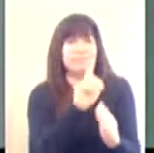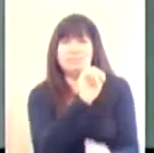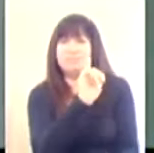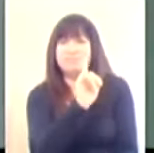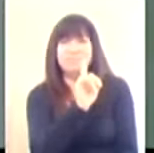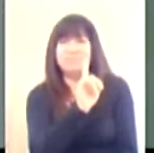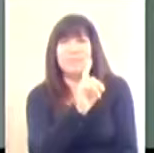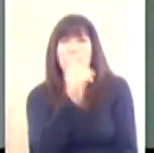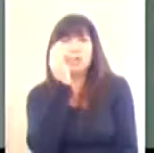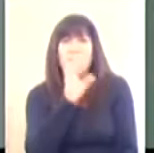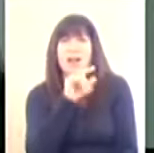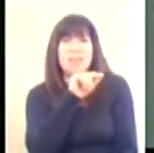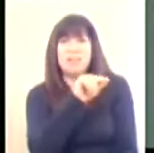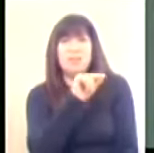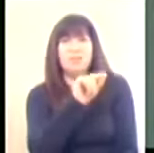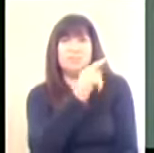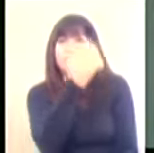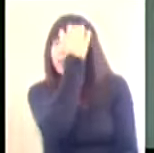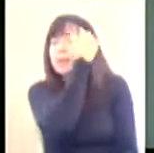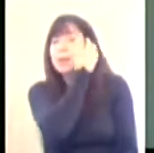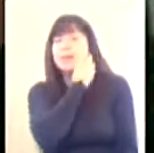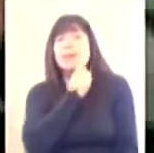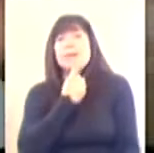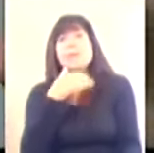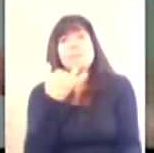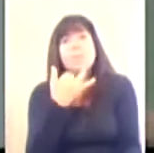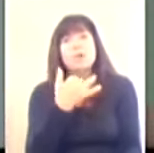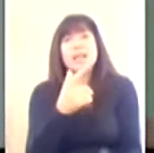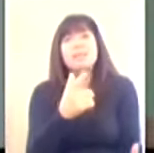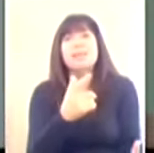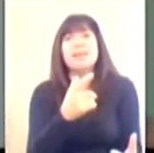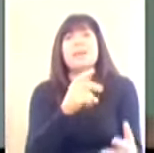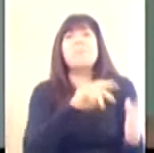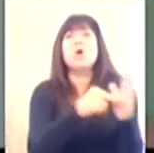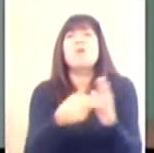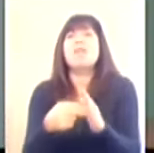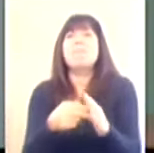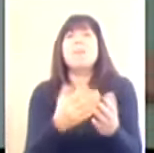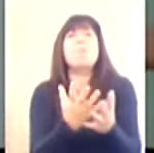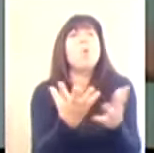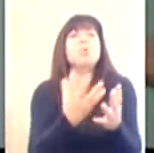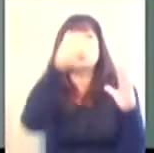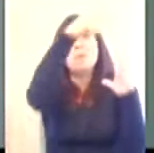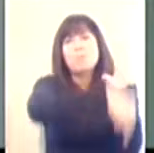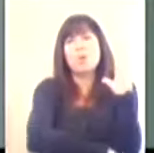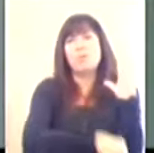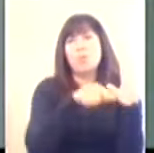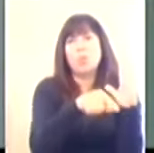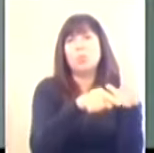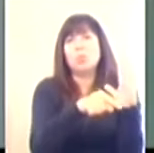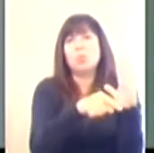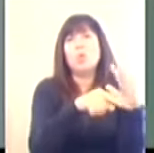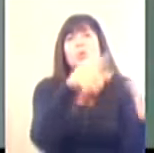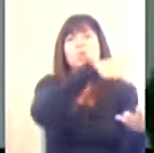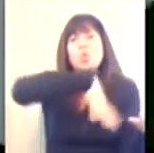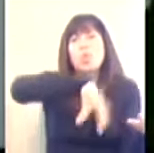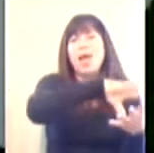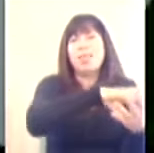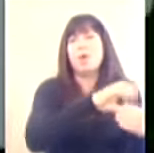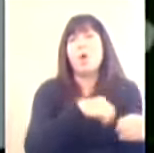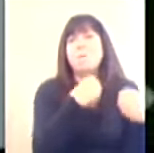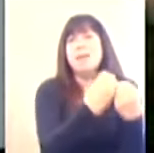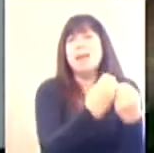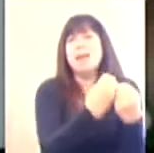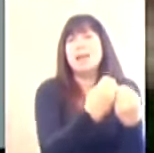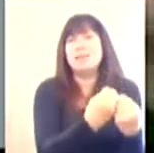tanto, en la medida que el iceberg justamente representa un problema que está mucho más profundo y que está en toda la ciudad, y que